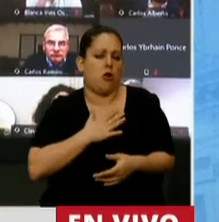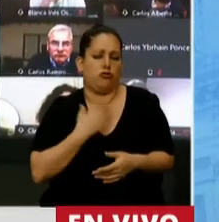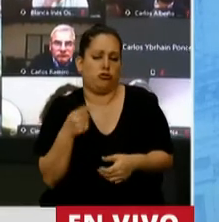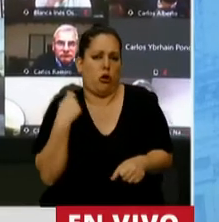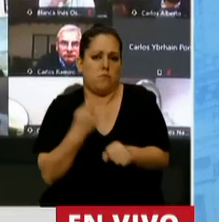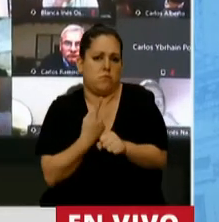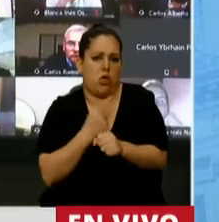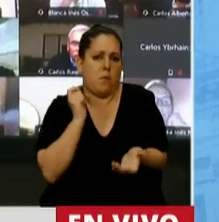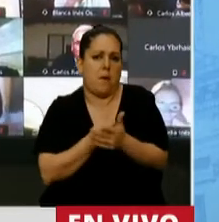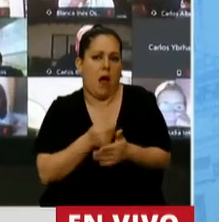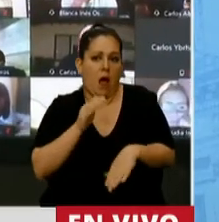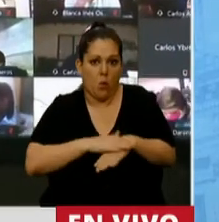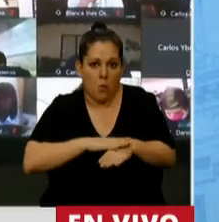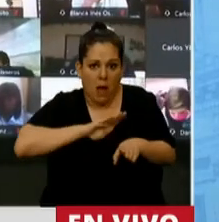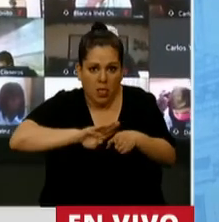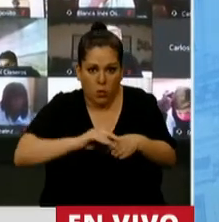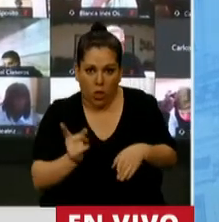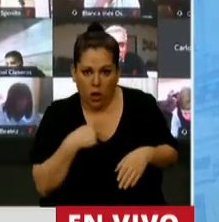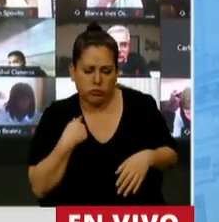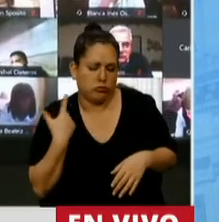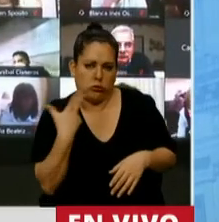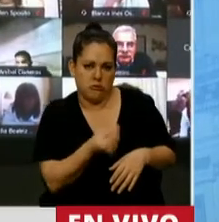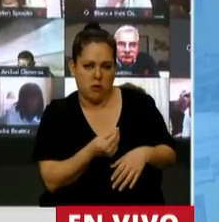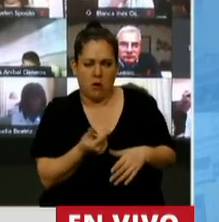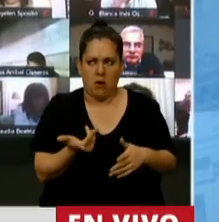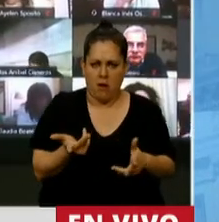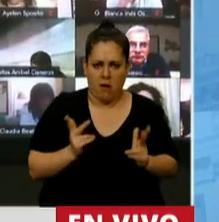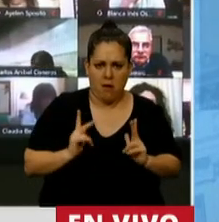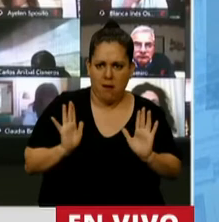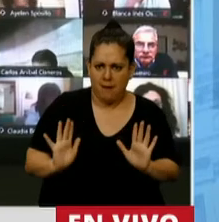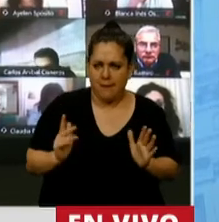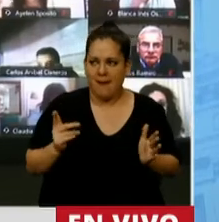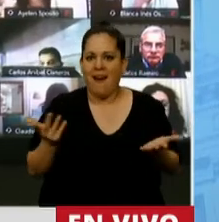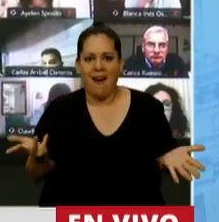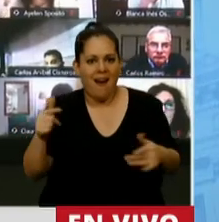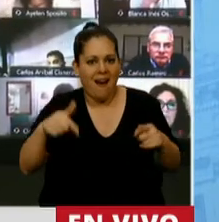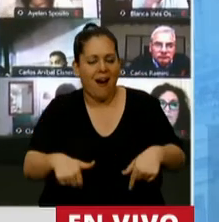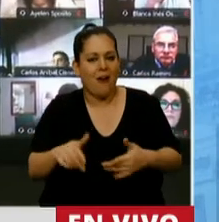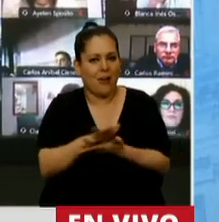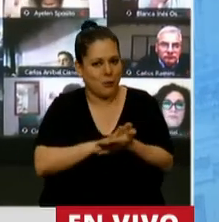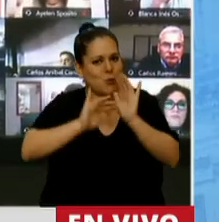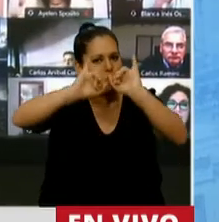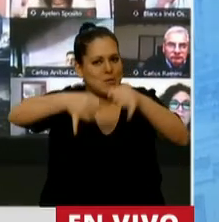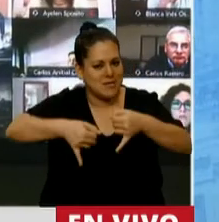nosotros no contrajimos esta deuda. Bueno, ahora estamos muy esperanzados. Estamos